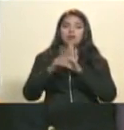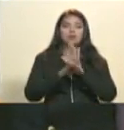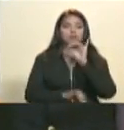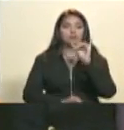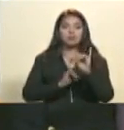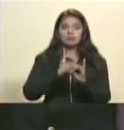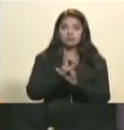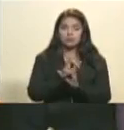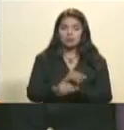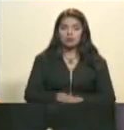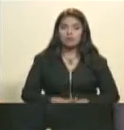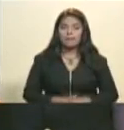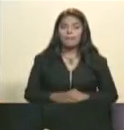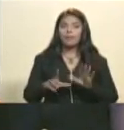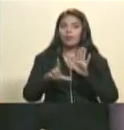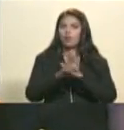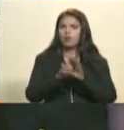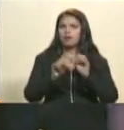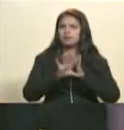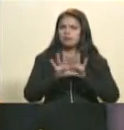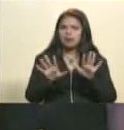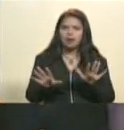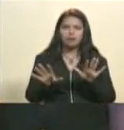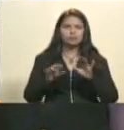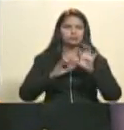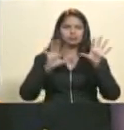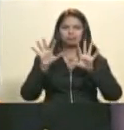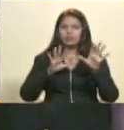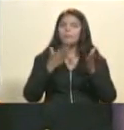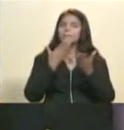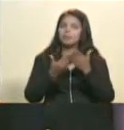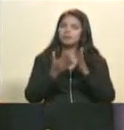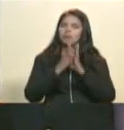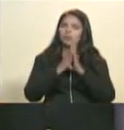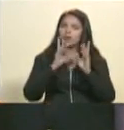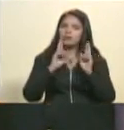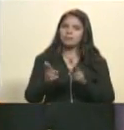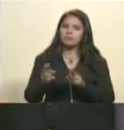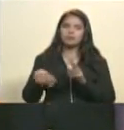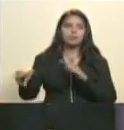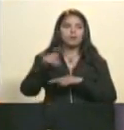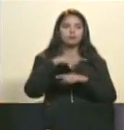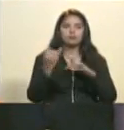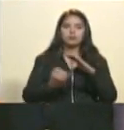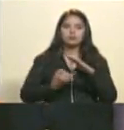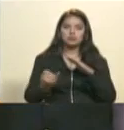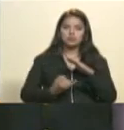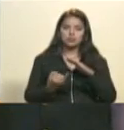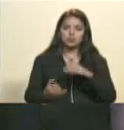internacional, con leyes extraterritoriales. Pedimos respeto para nuestras instituciones